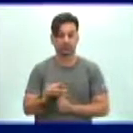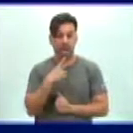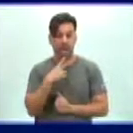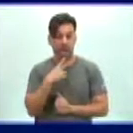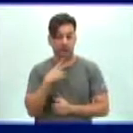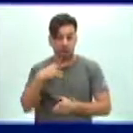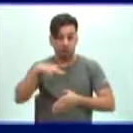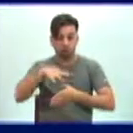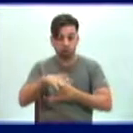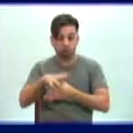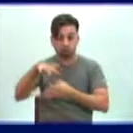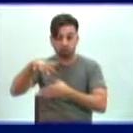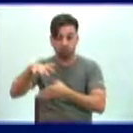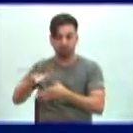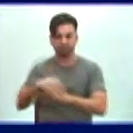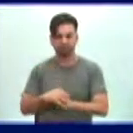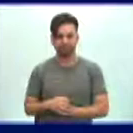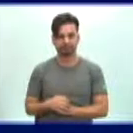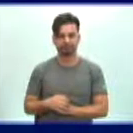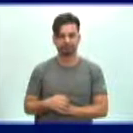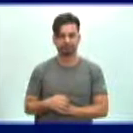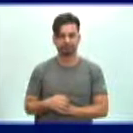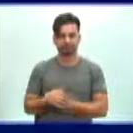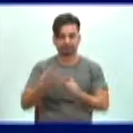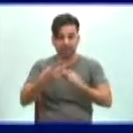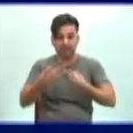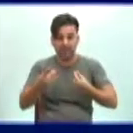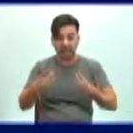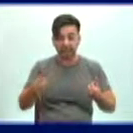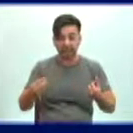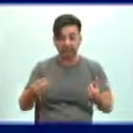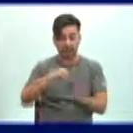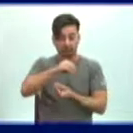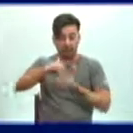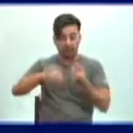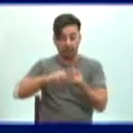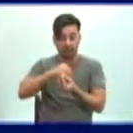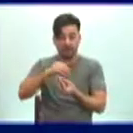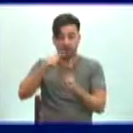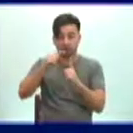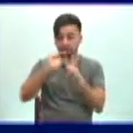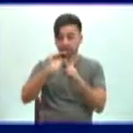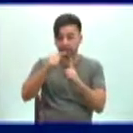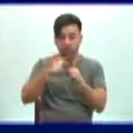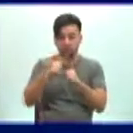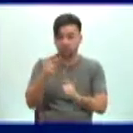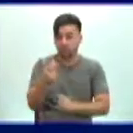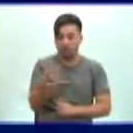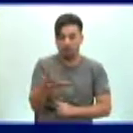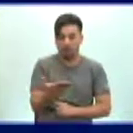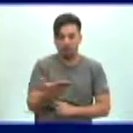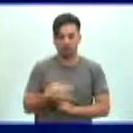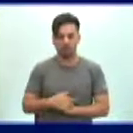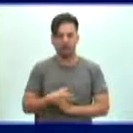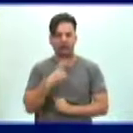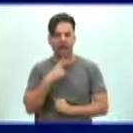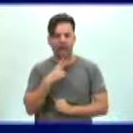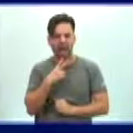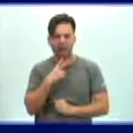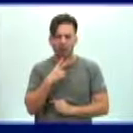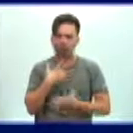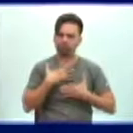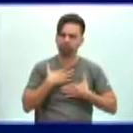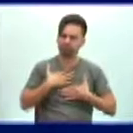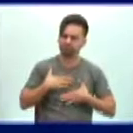más rápido que las aguas. Por tanto, los cambios de temperatura en las masas continentales pueden ser más